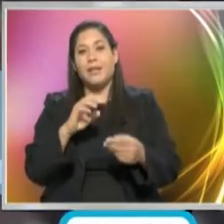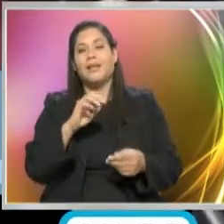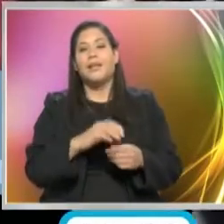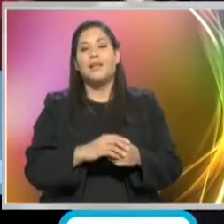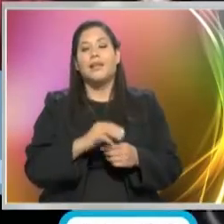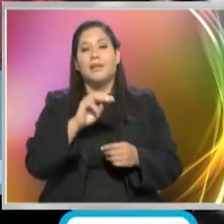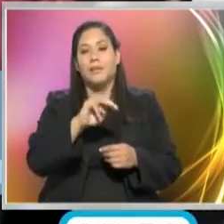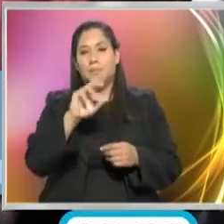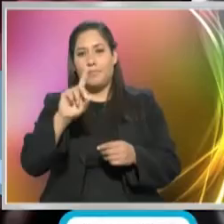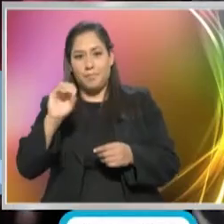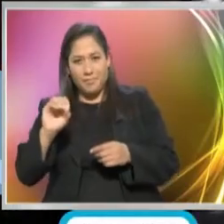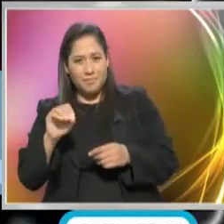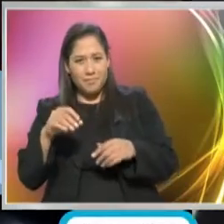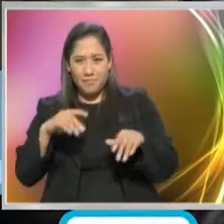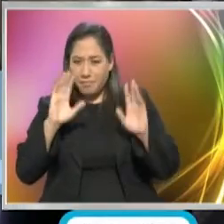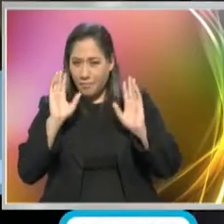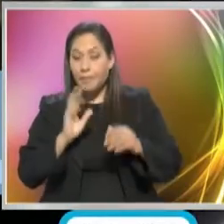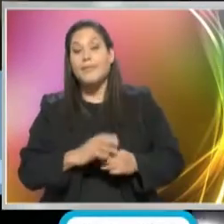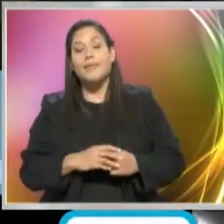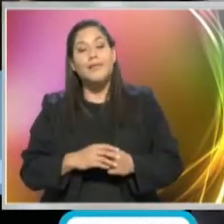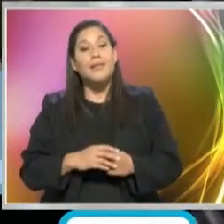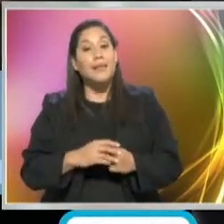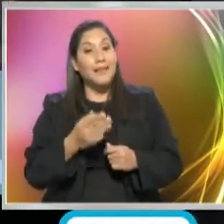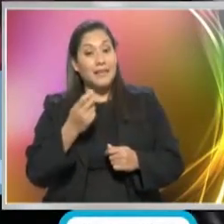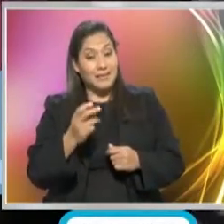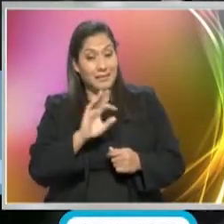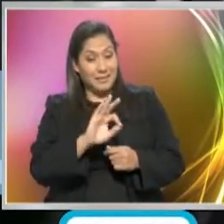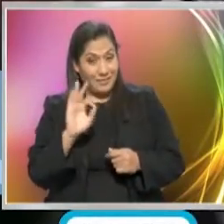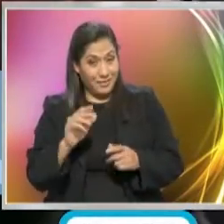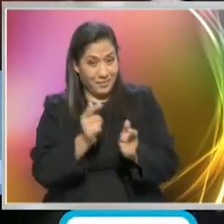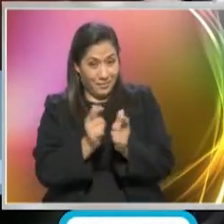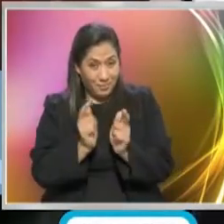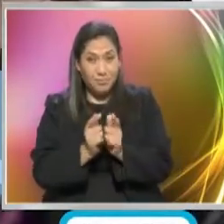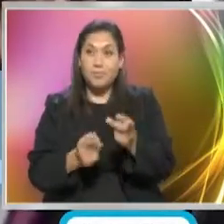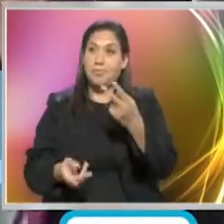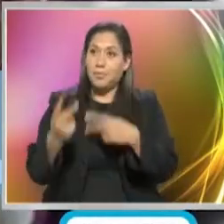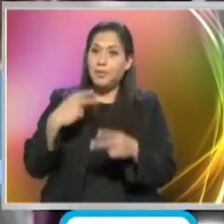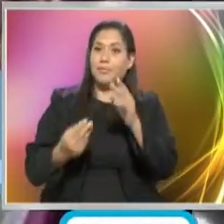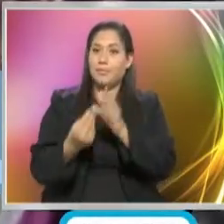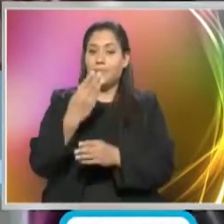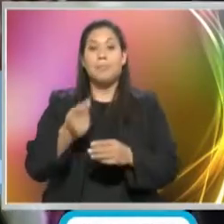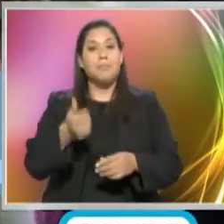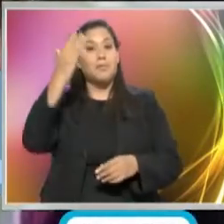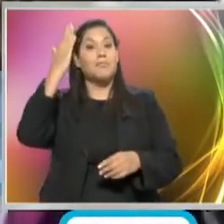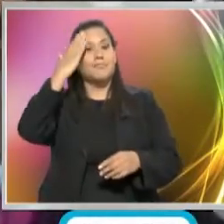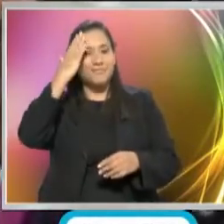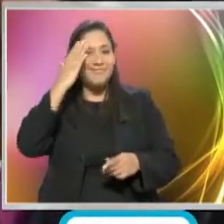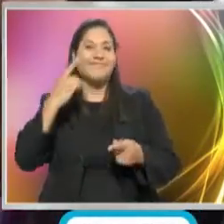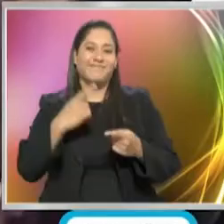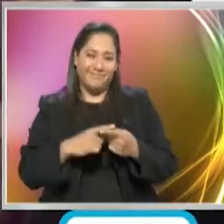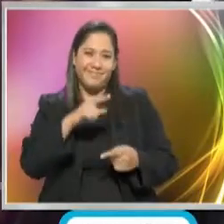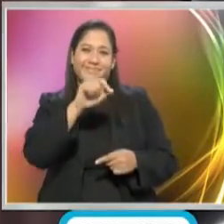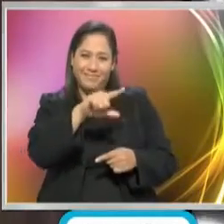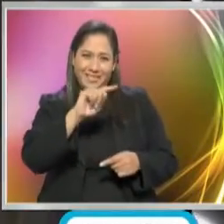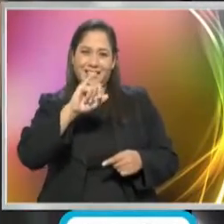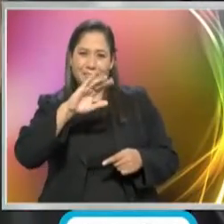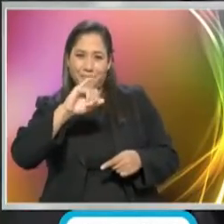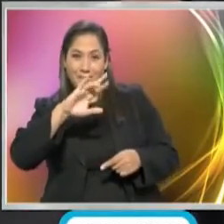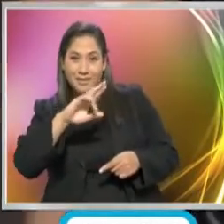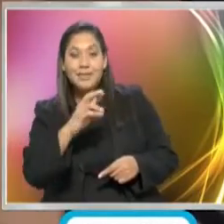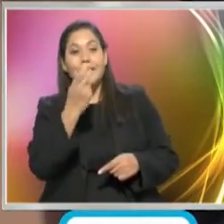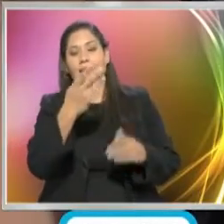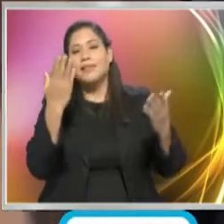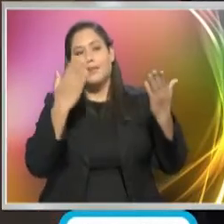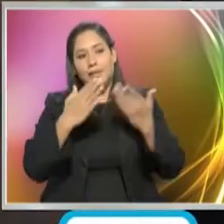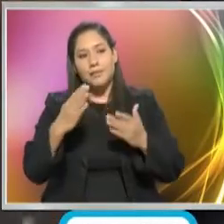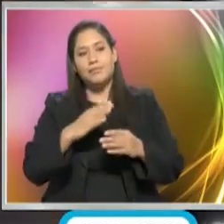Sí, pero todas esas épocas, todos esos grupos, pues uno de los pioneros, sin embargo, fue Timbiriche, y por eso el éxito